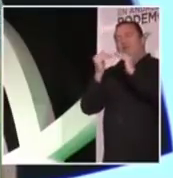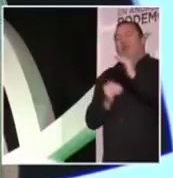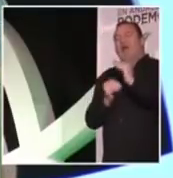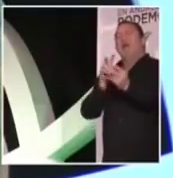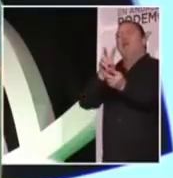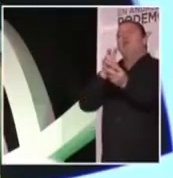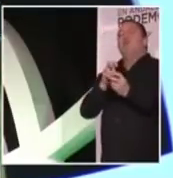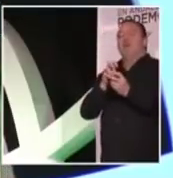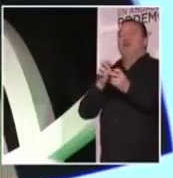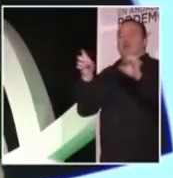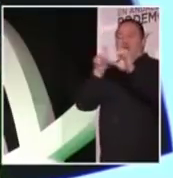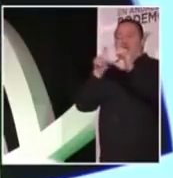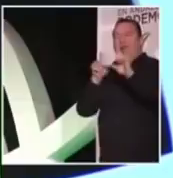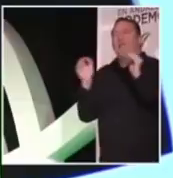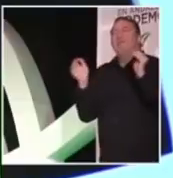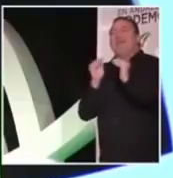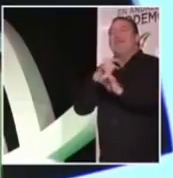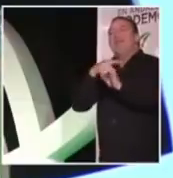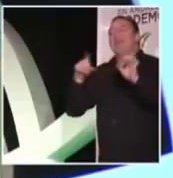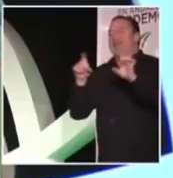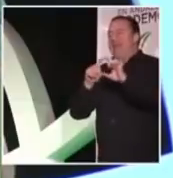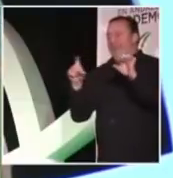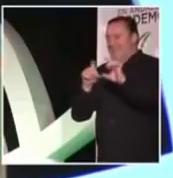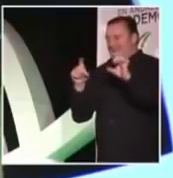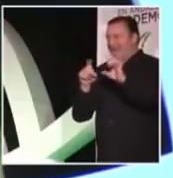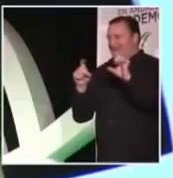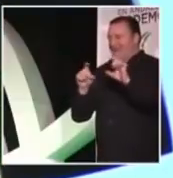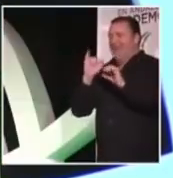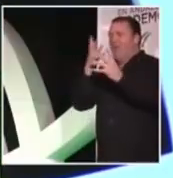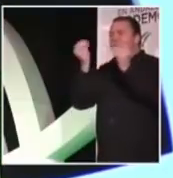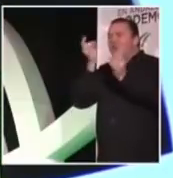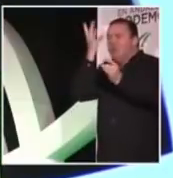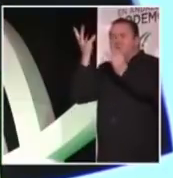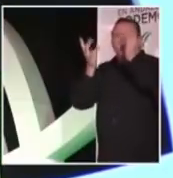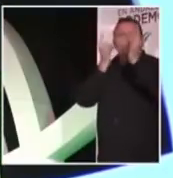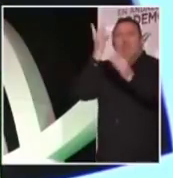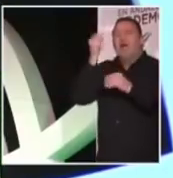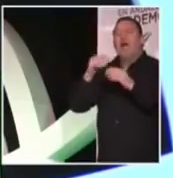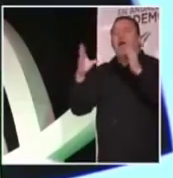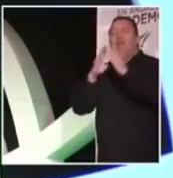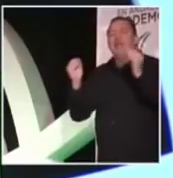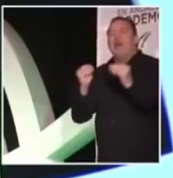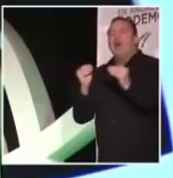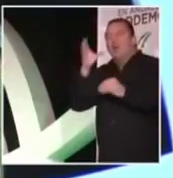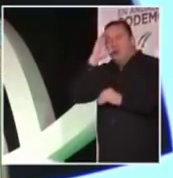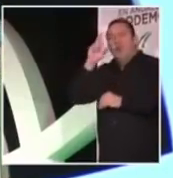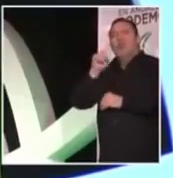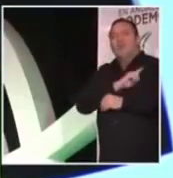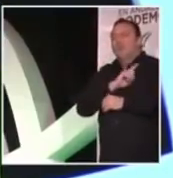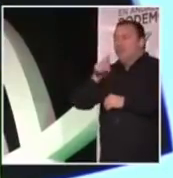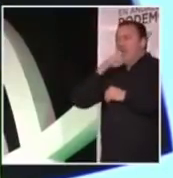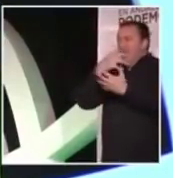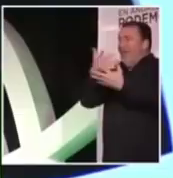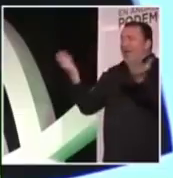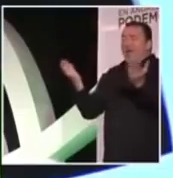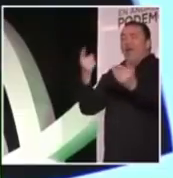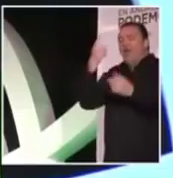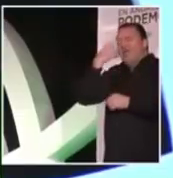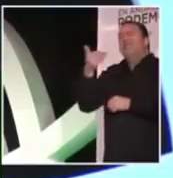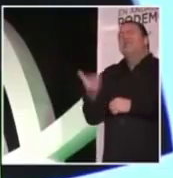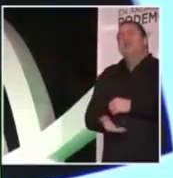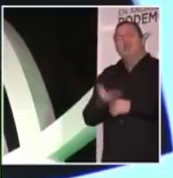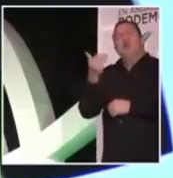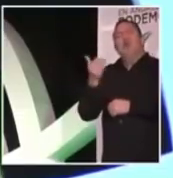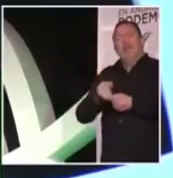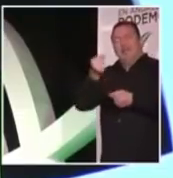de sociedades a la pequeña y a la mediana empresa. Hay muchos emprendedores andaluces que nos están escuchando y saben de la importancia de que